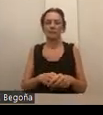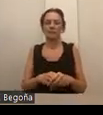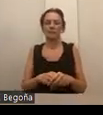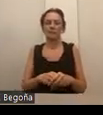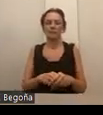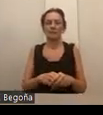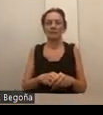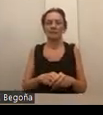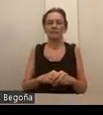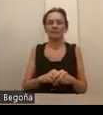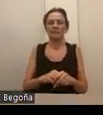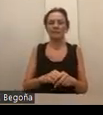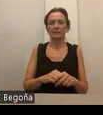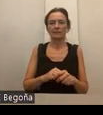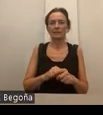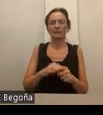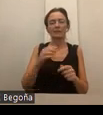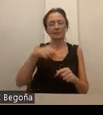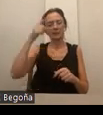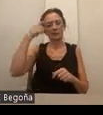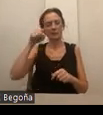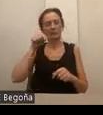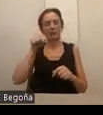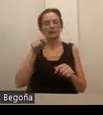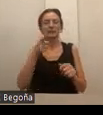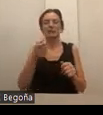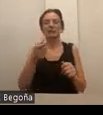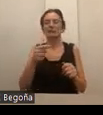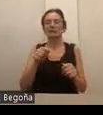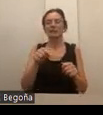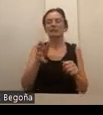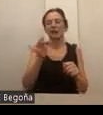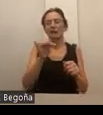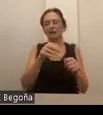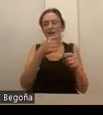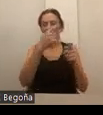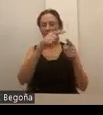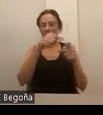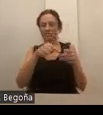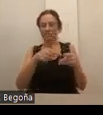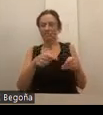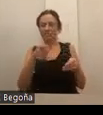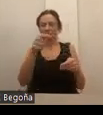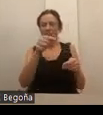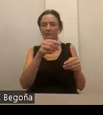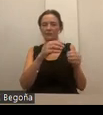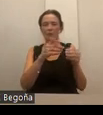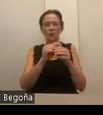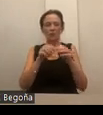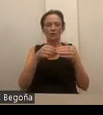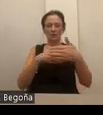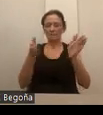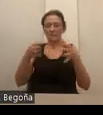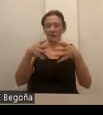Sabéis que en autoenvío tenéis tanto el Cistus incanus como el Pro12 en este pack junto